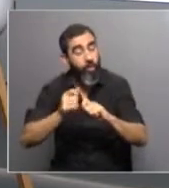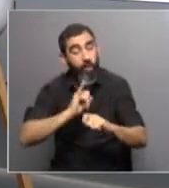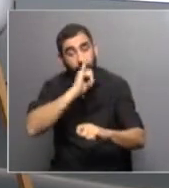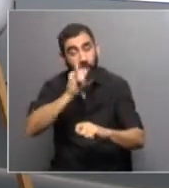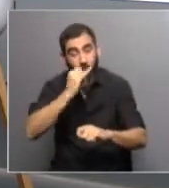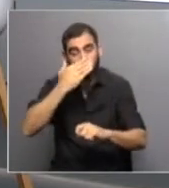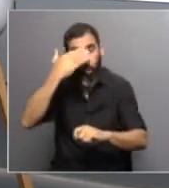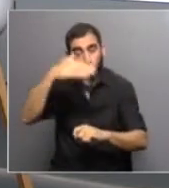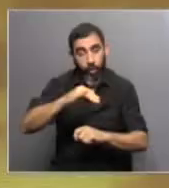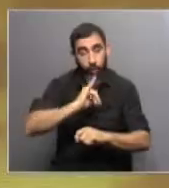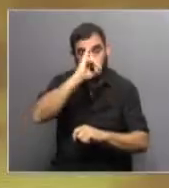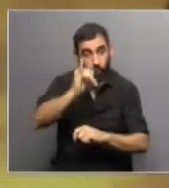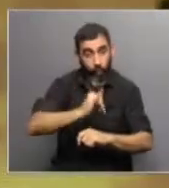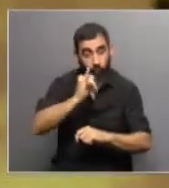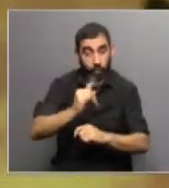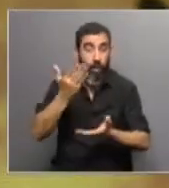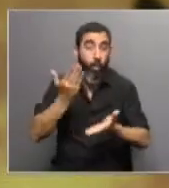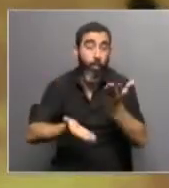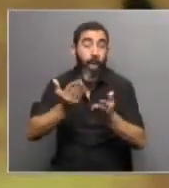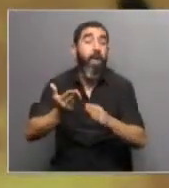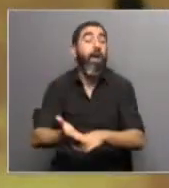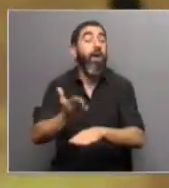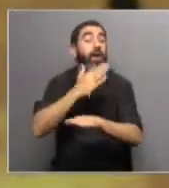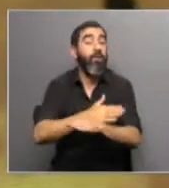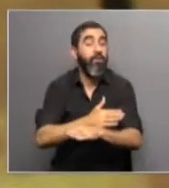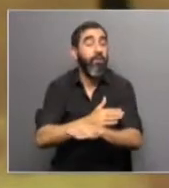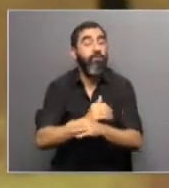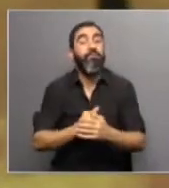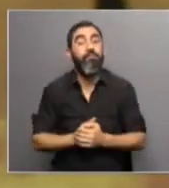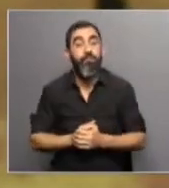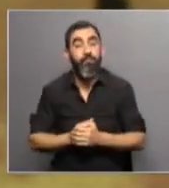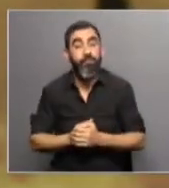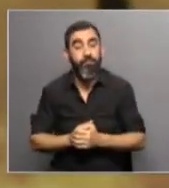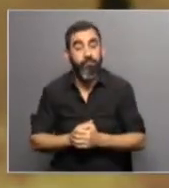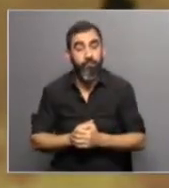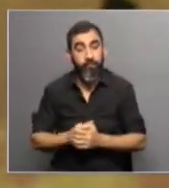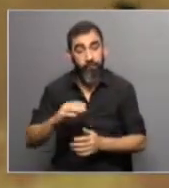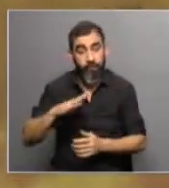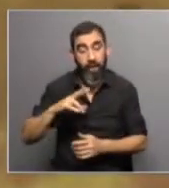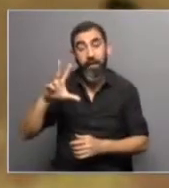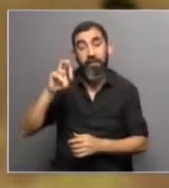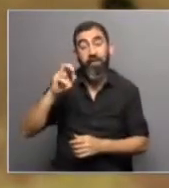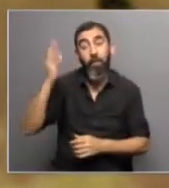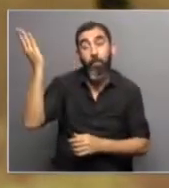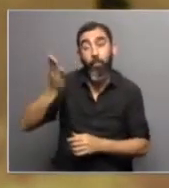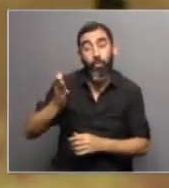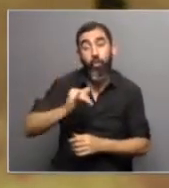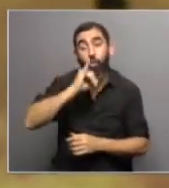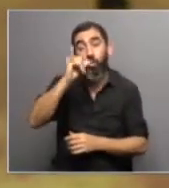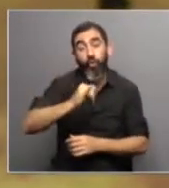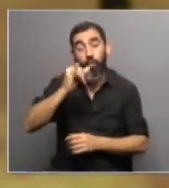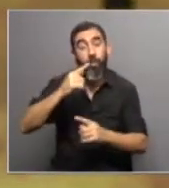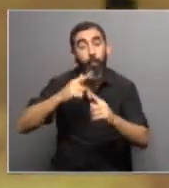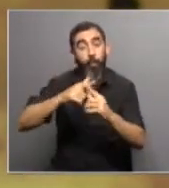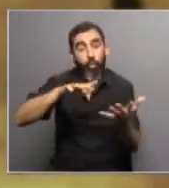último informe del IPCC con respecto a los anteriores, es que hay un 30% del informe que se dedica a la parte regional.